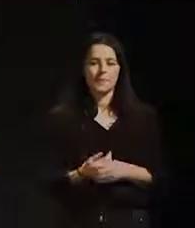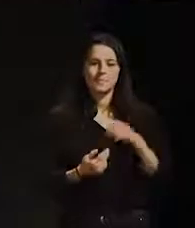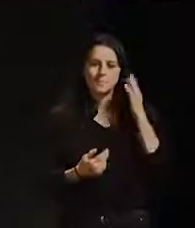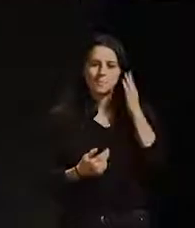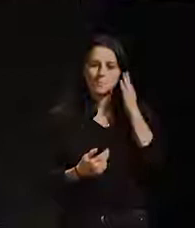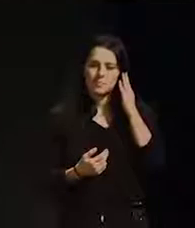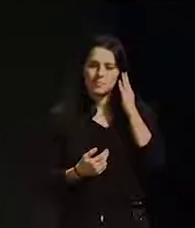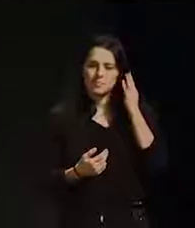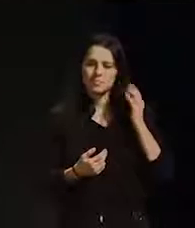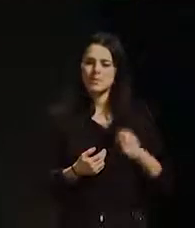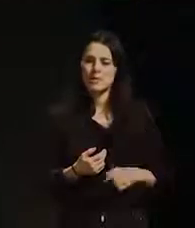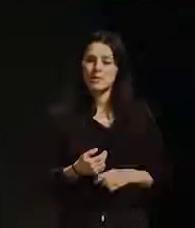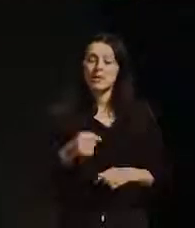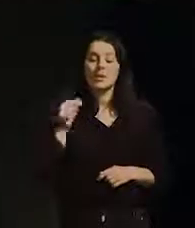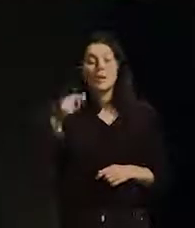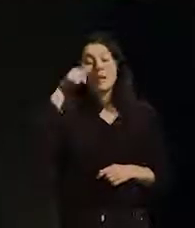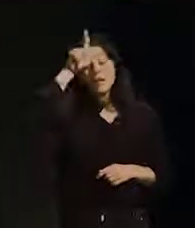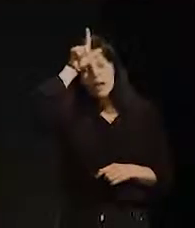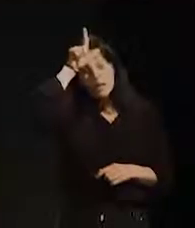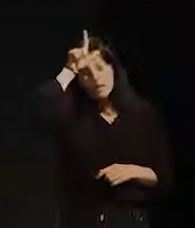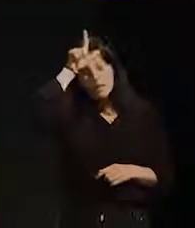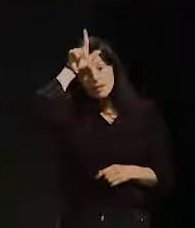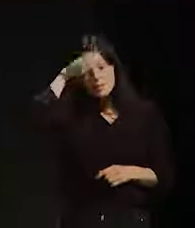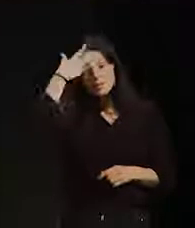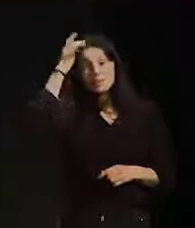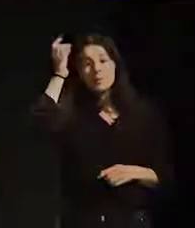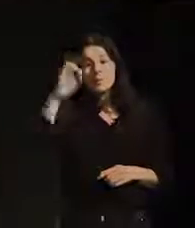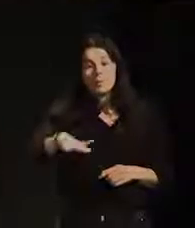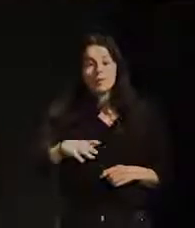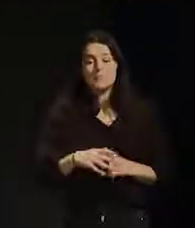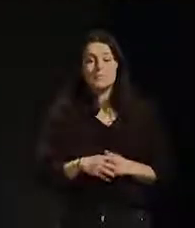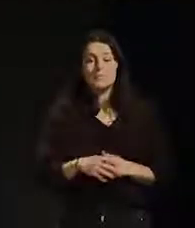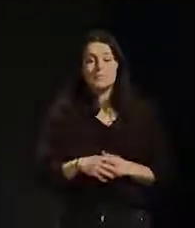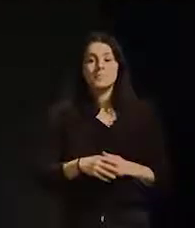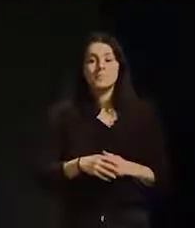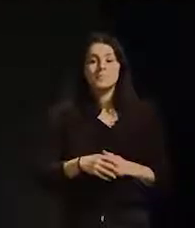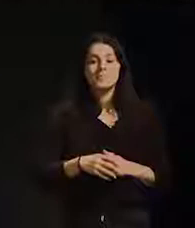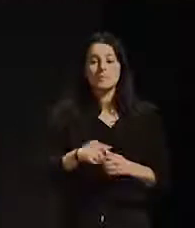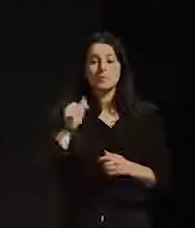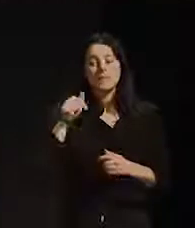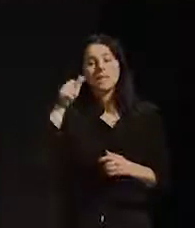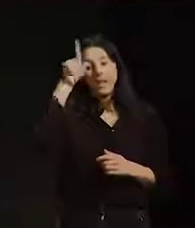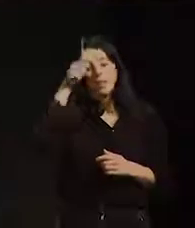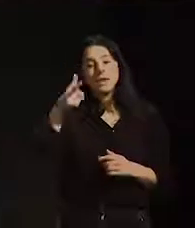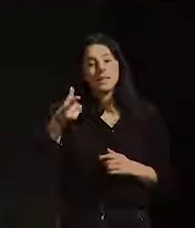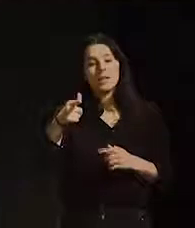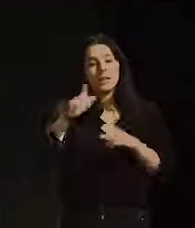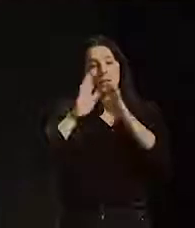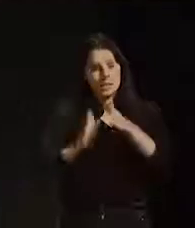ya en Alemania me hicieron el tratamiento de danza terapia